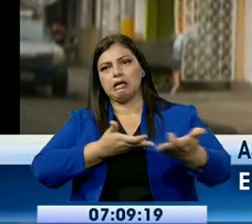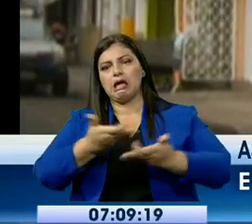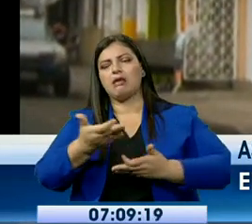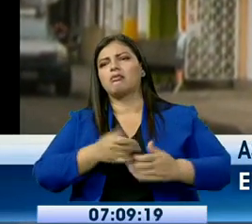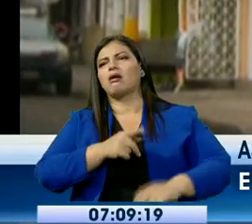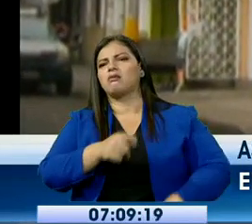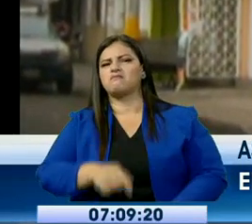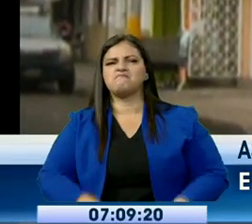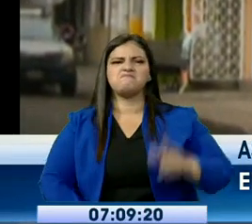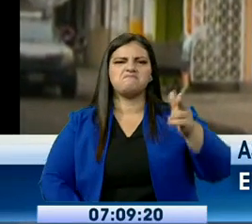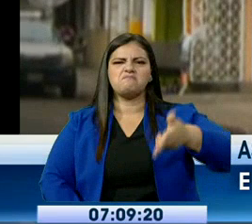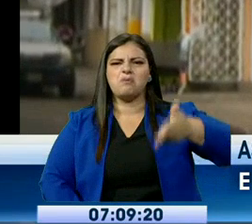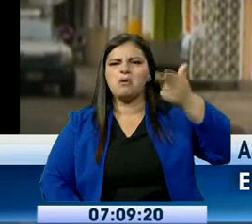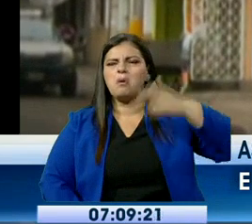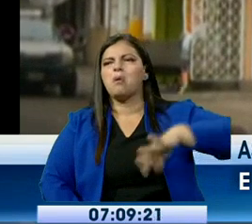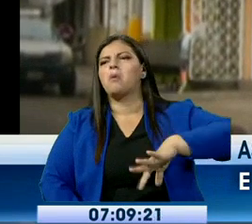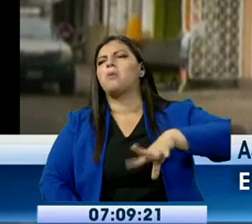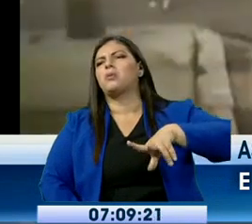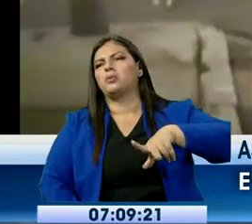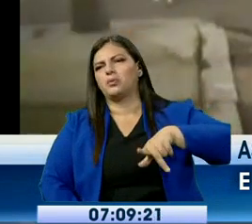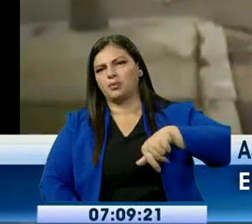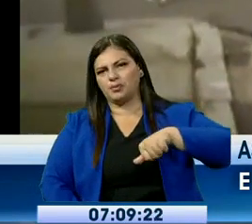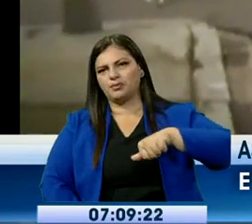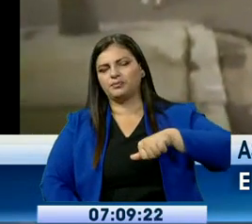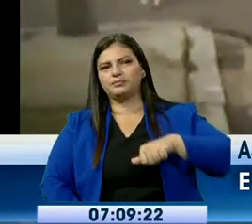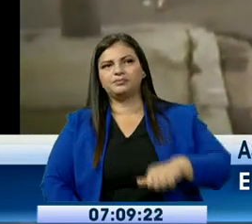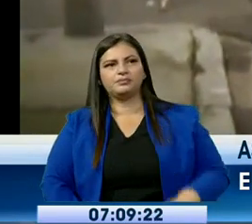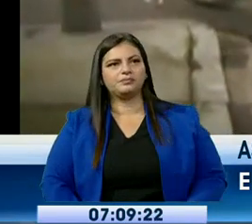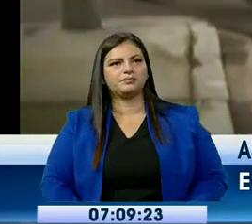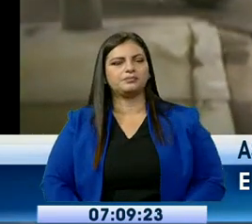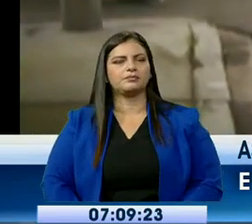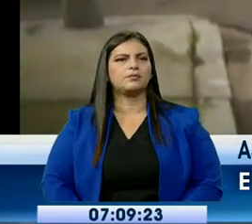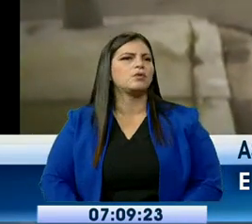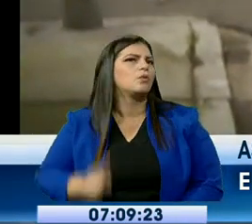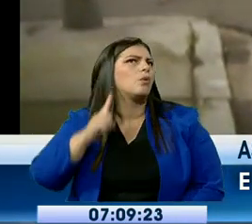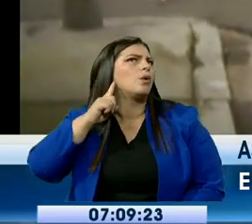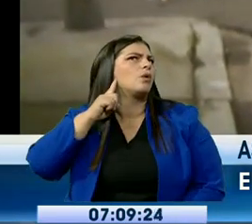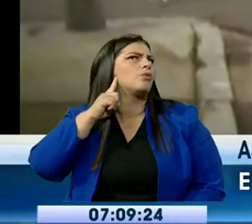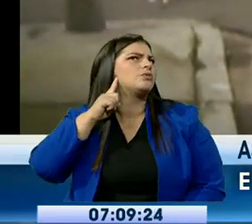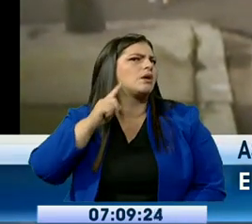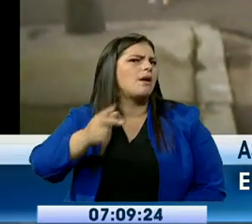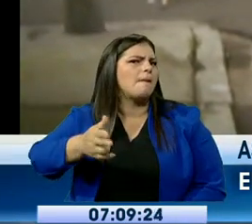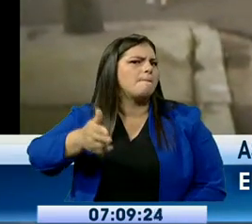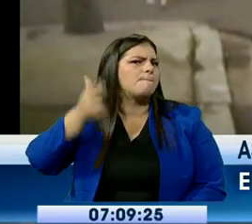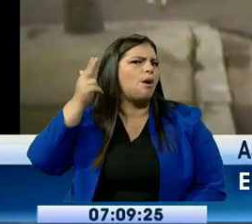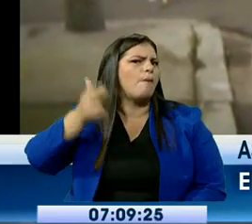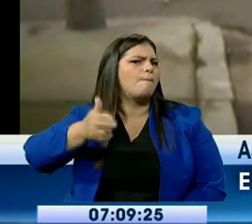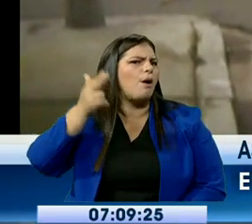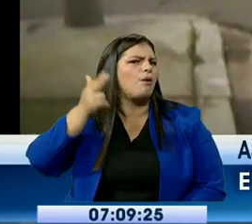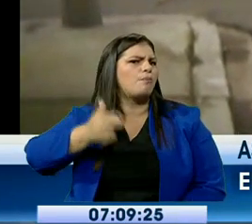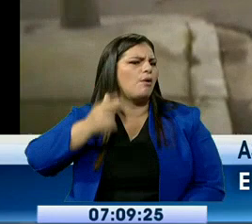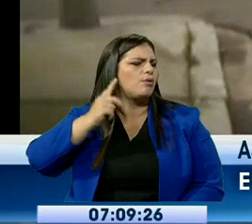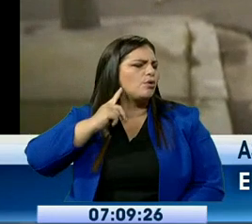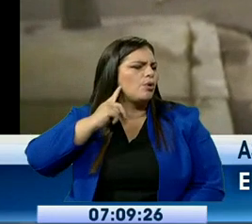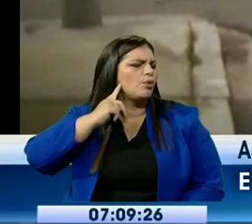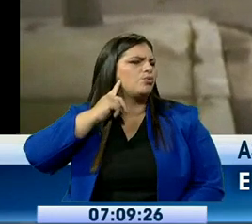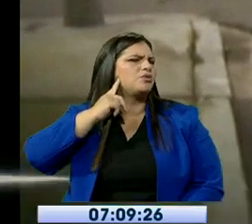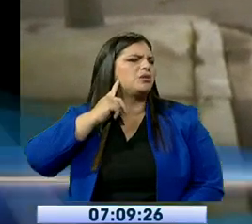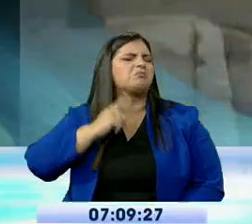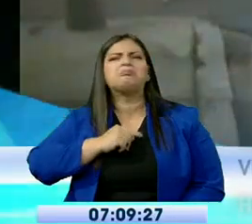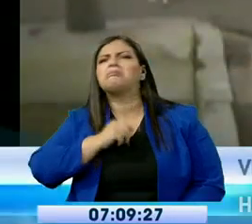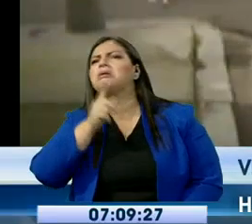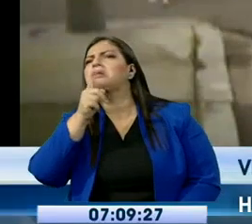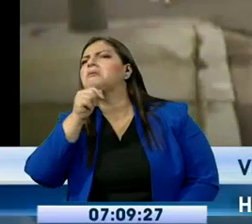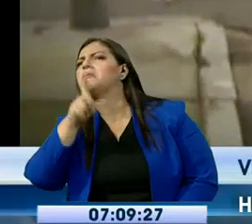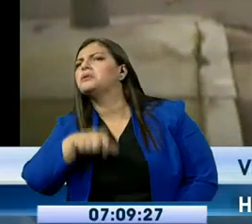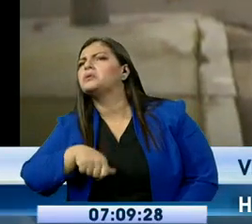esto ya no viene de ahorita, esto viene de rato. Nosotros escuchamos los disparos, pero nunca nos imaginábamos que era la persona, el señor de ahí a la tienda. Las personas que lo